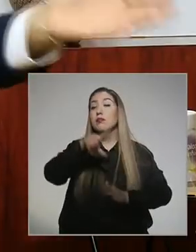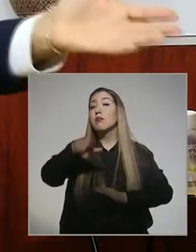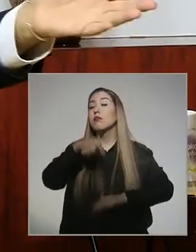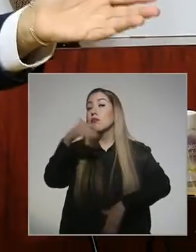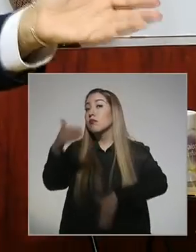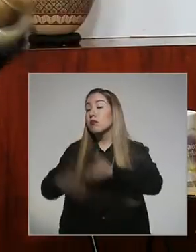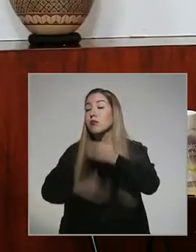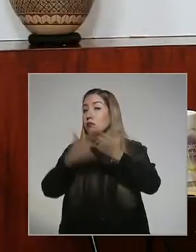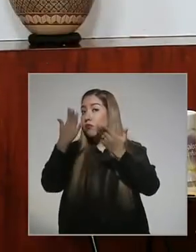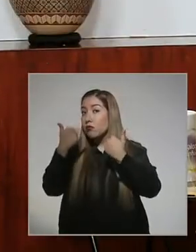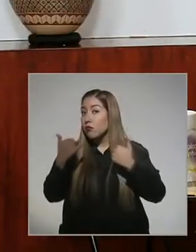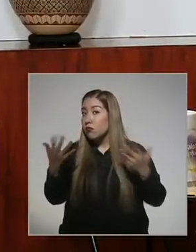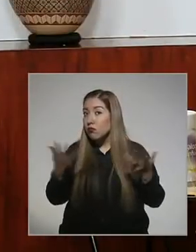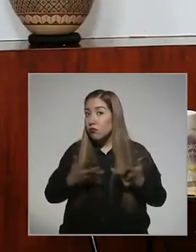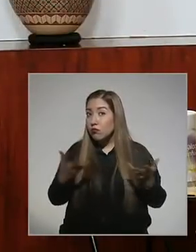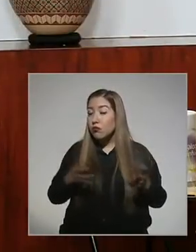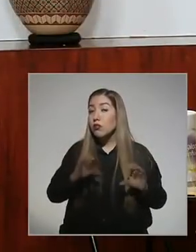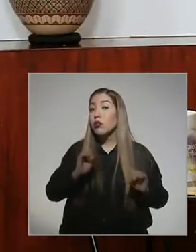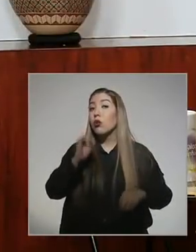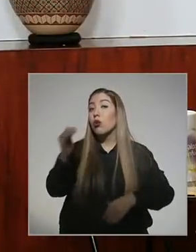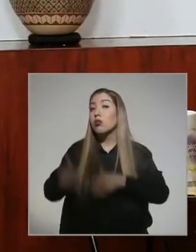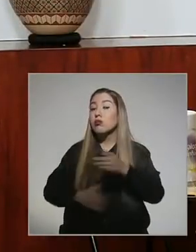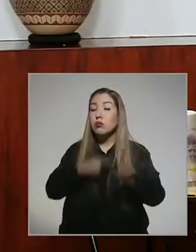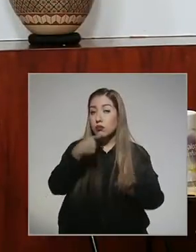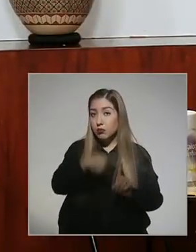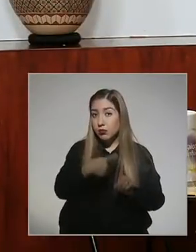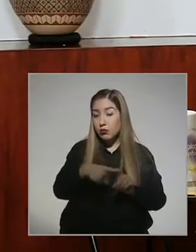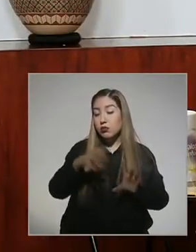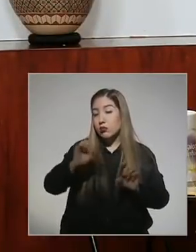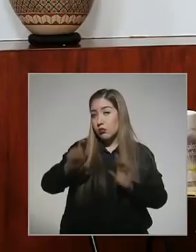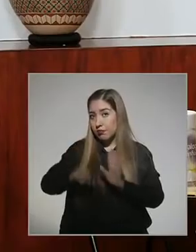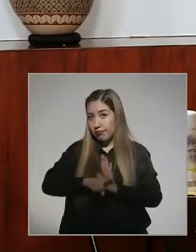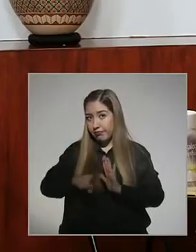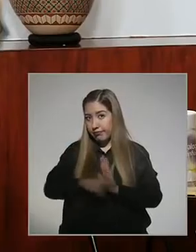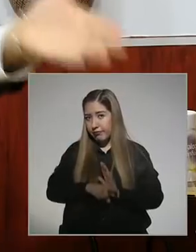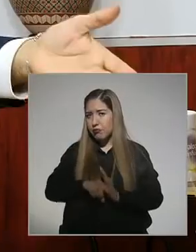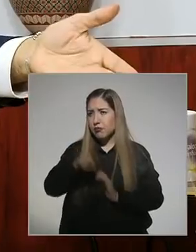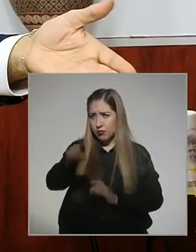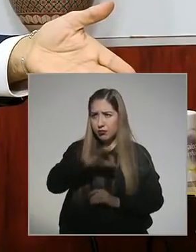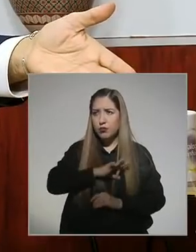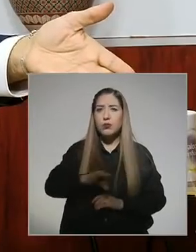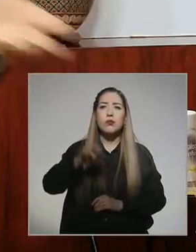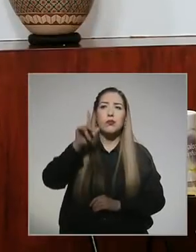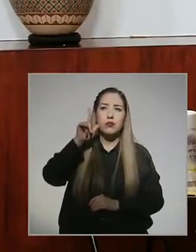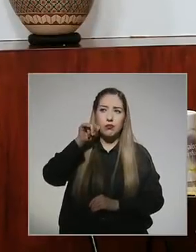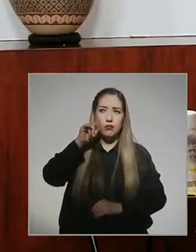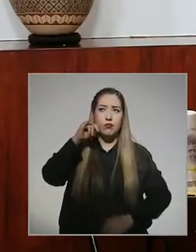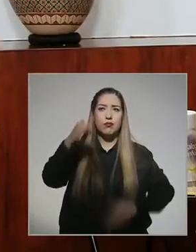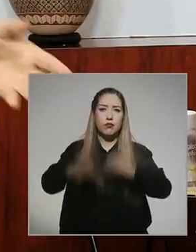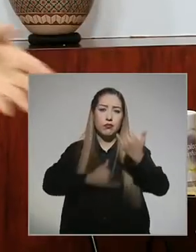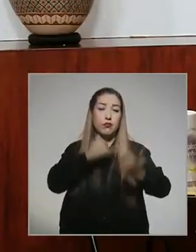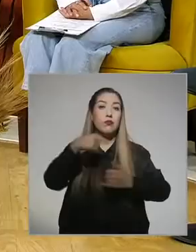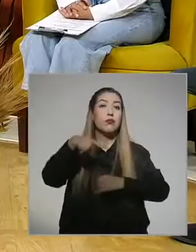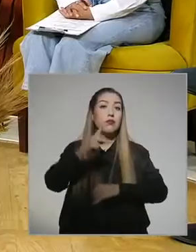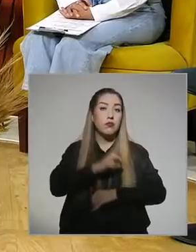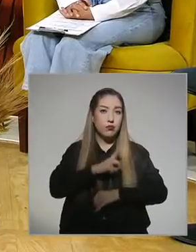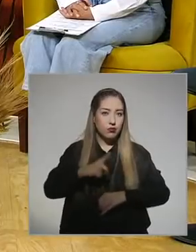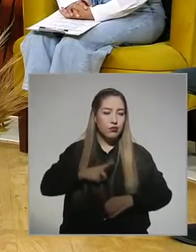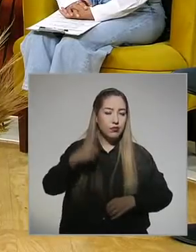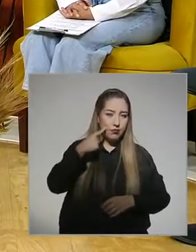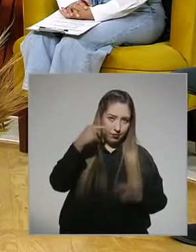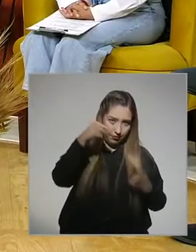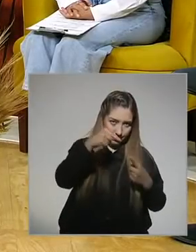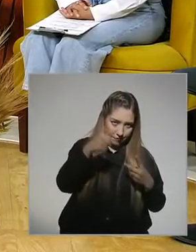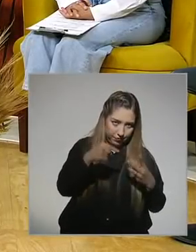y si sí lo hace? Las consecuencias pueden ser positivas o negativas. Vas a poder jugar mañana si haces esto. No vas a jugar